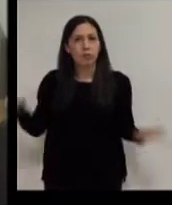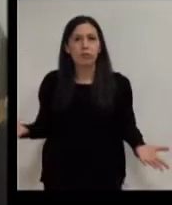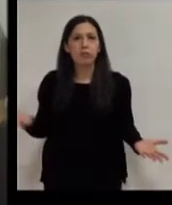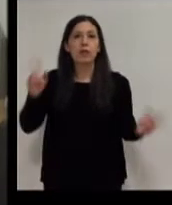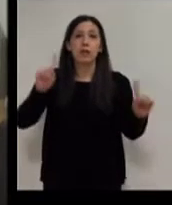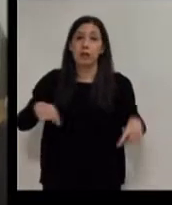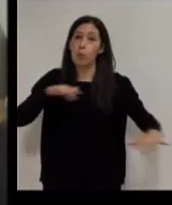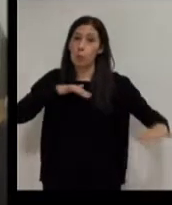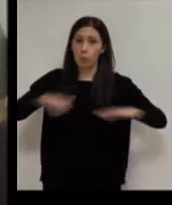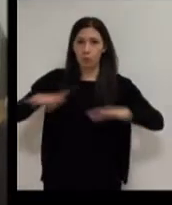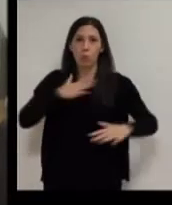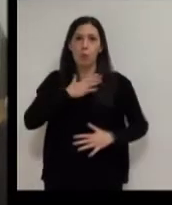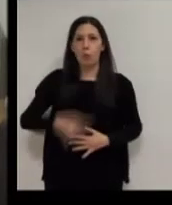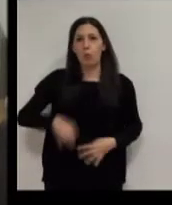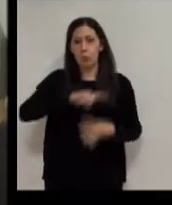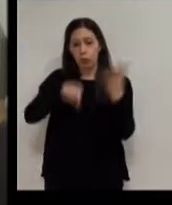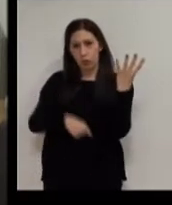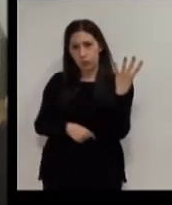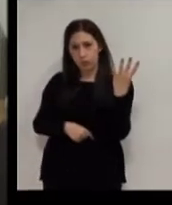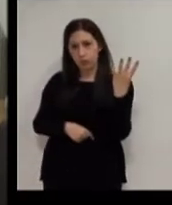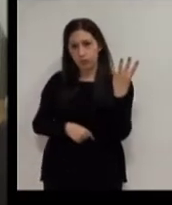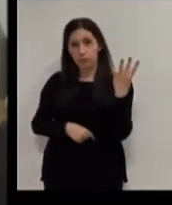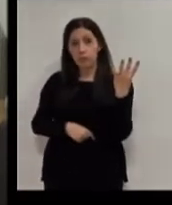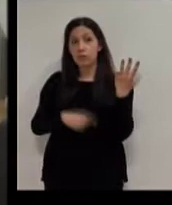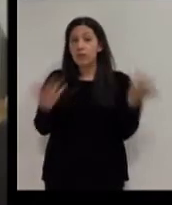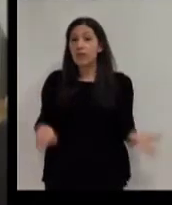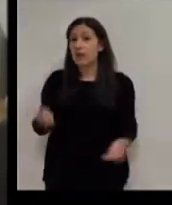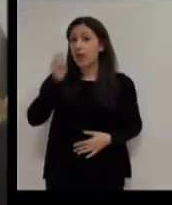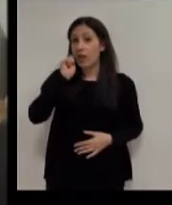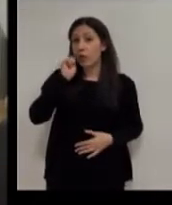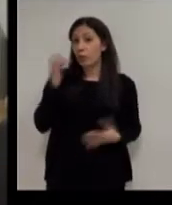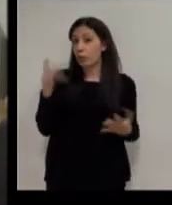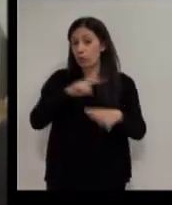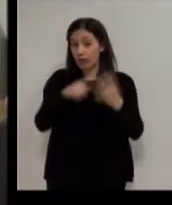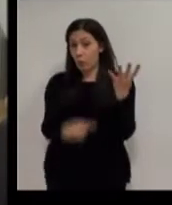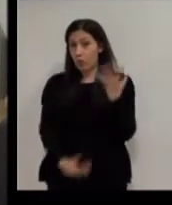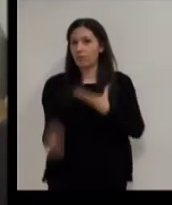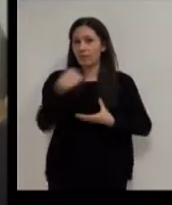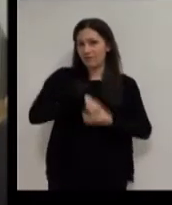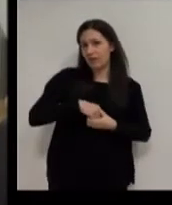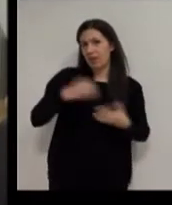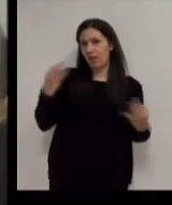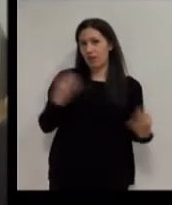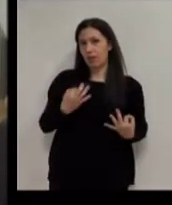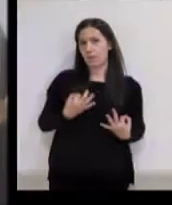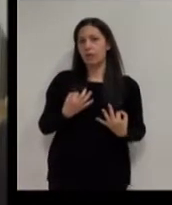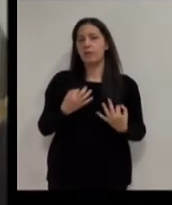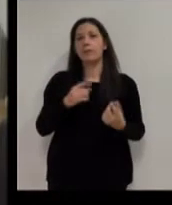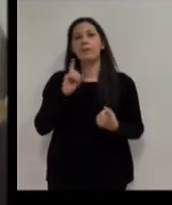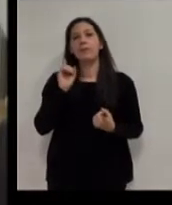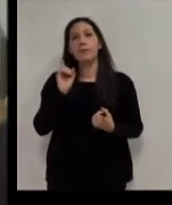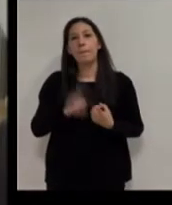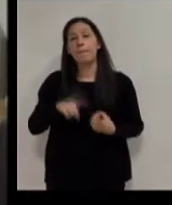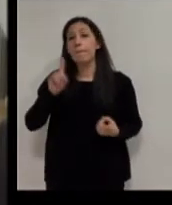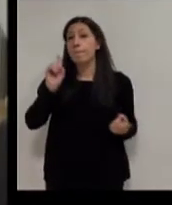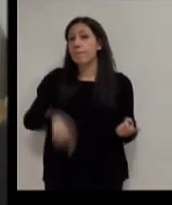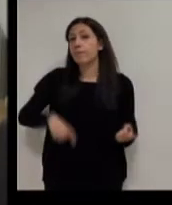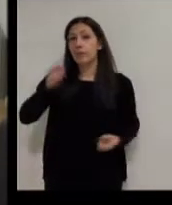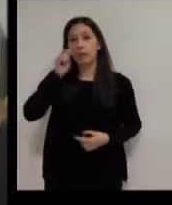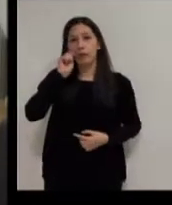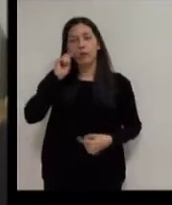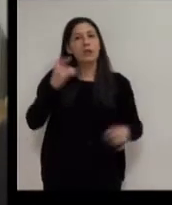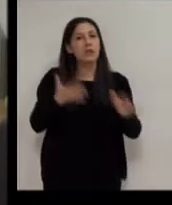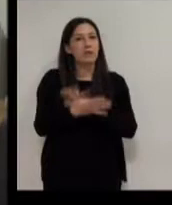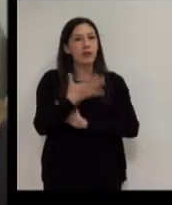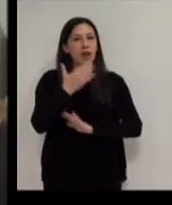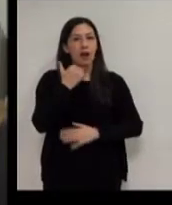de movilidad, ¿no? Y ello el turismo lo tiene que contemplar. El turismo, además, todos sabemos que es una